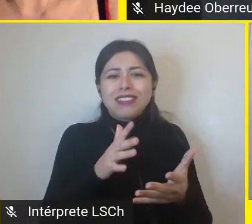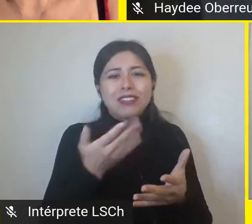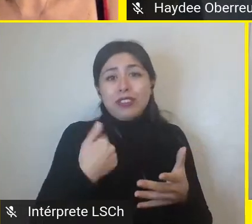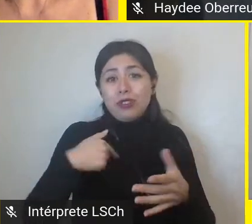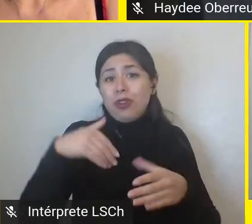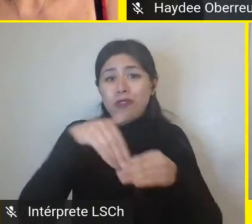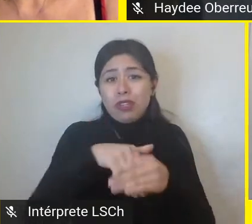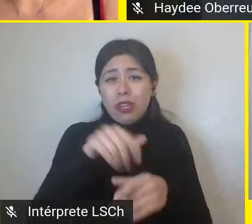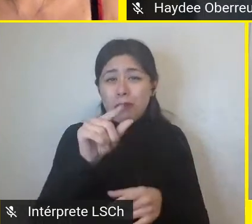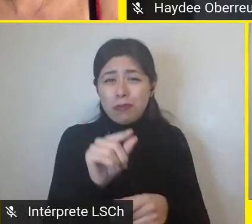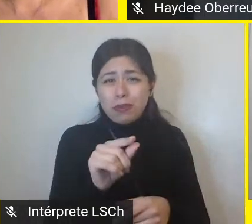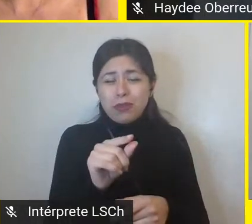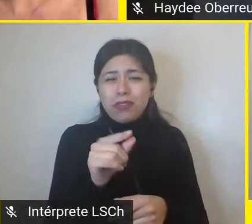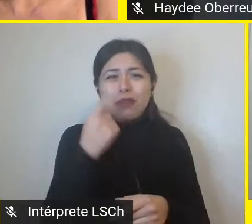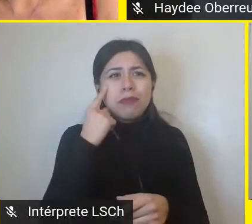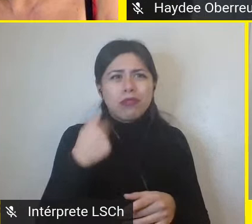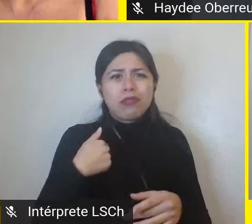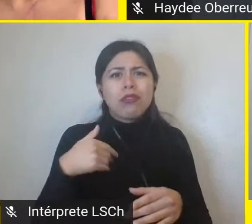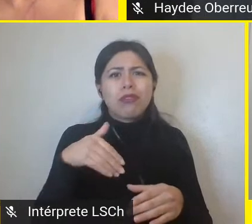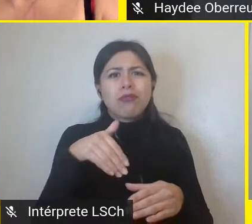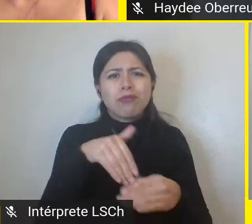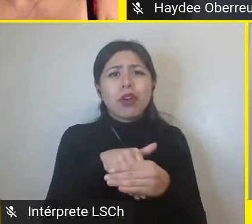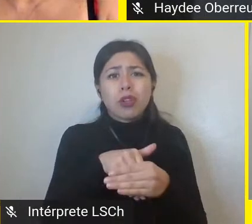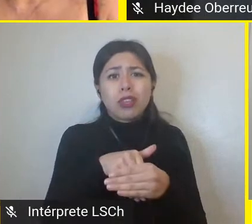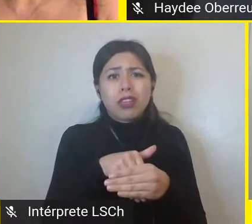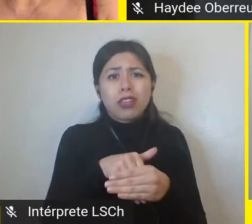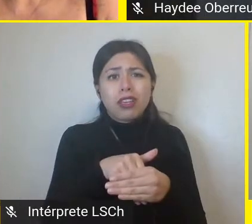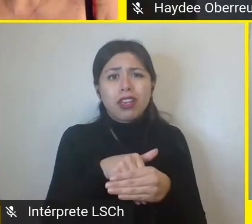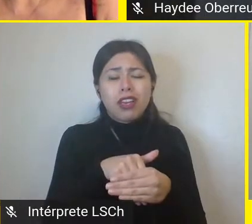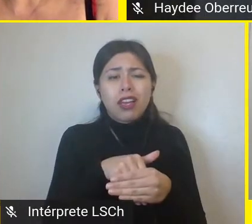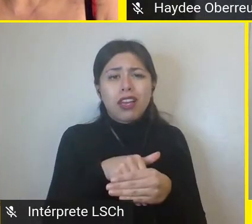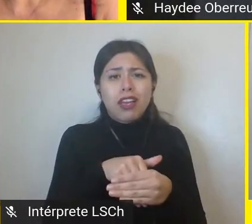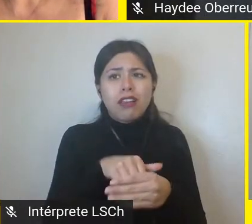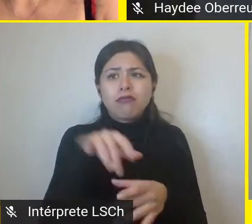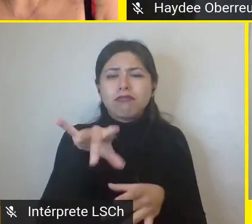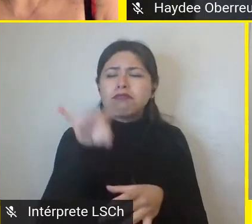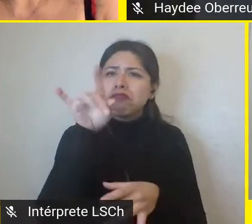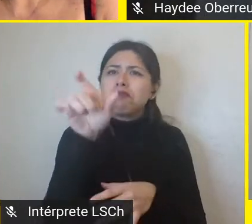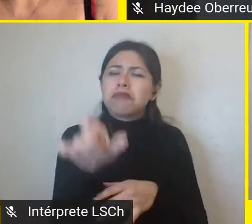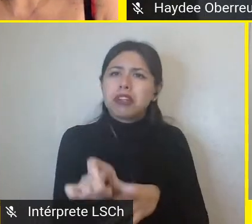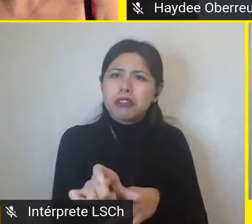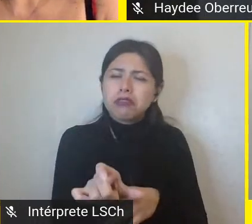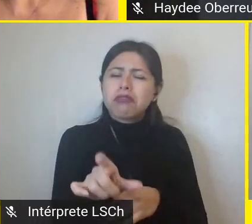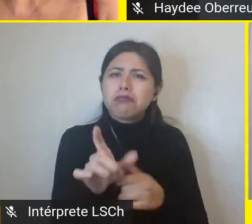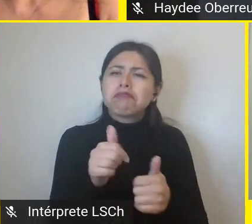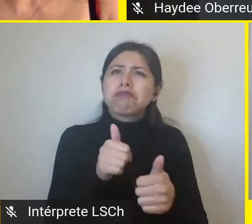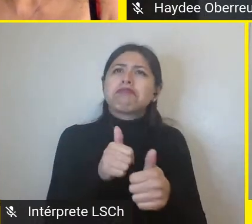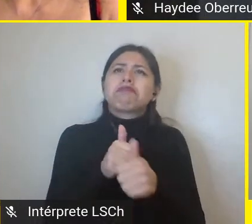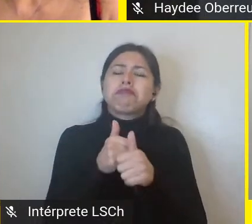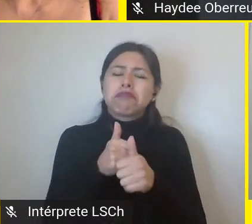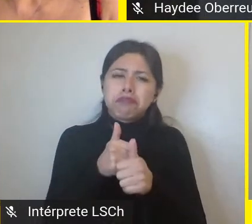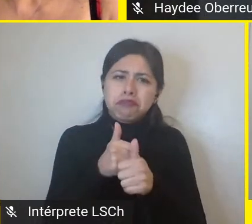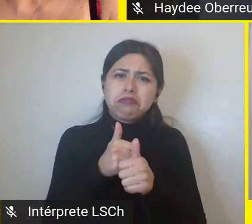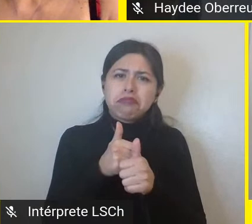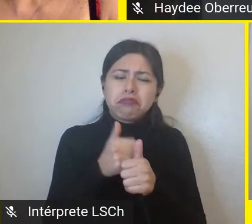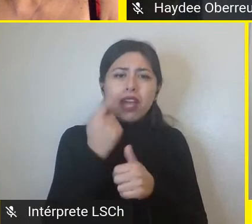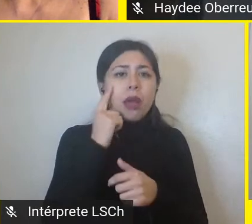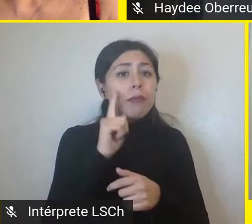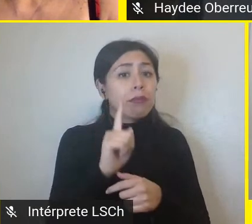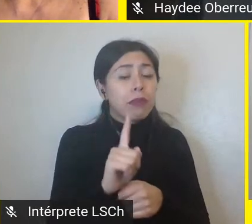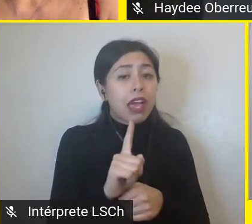vida, pero votaré cuando encontraré que la persona me parece cercana o algo. Pero